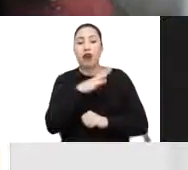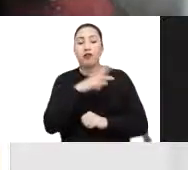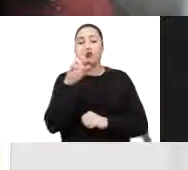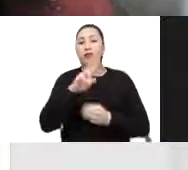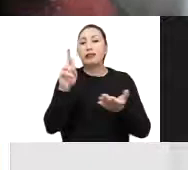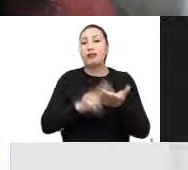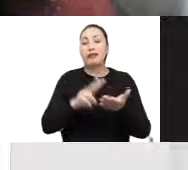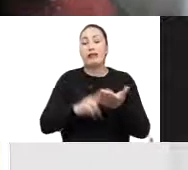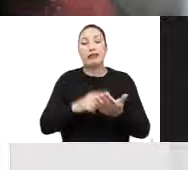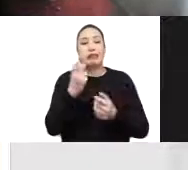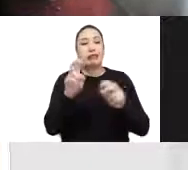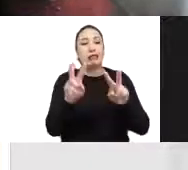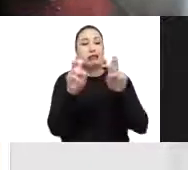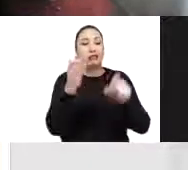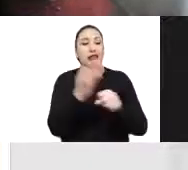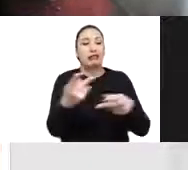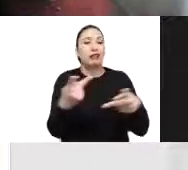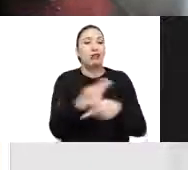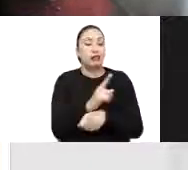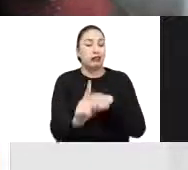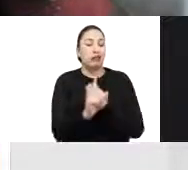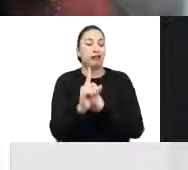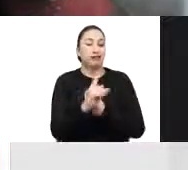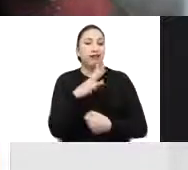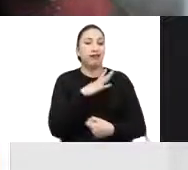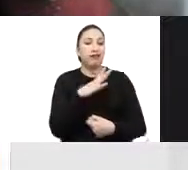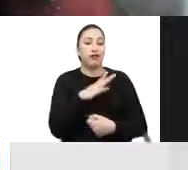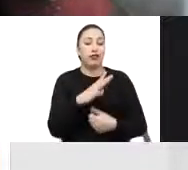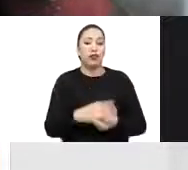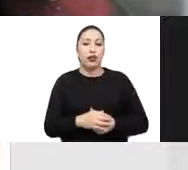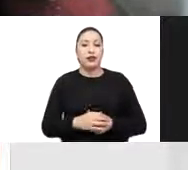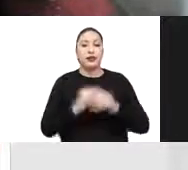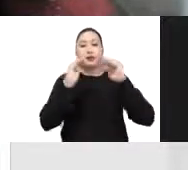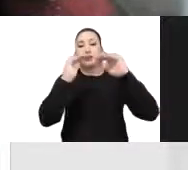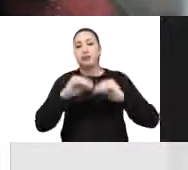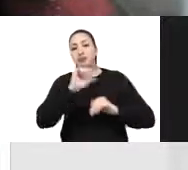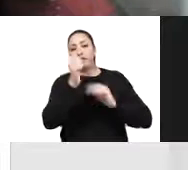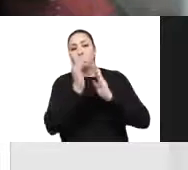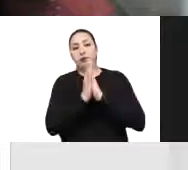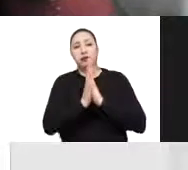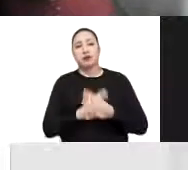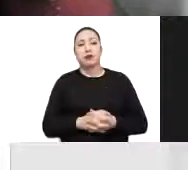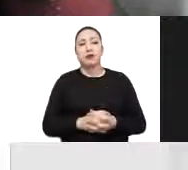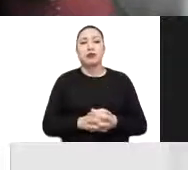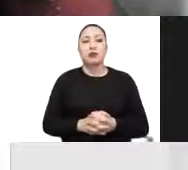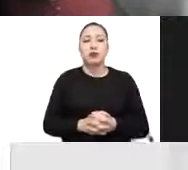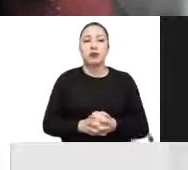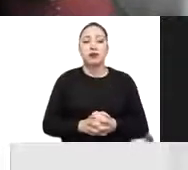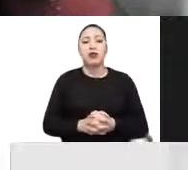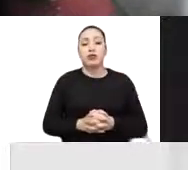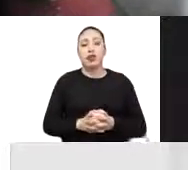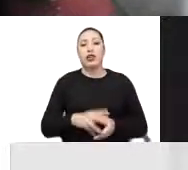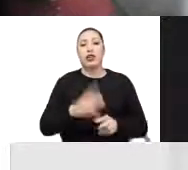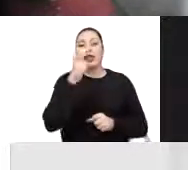que estamos enfrentando actualmente. Entonces, la que sigue, por favor. Este ejercicio derivó